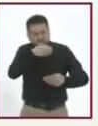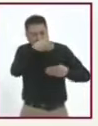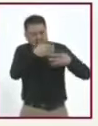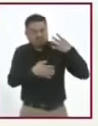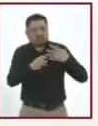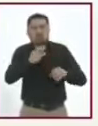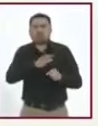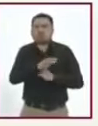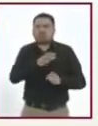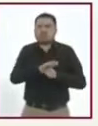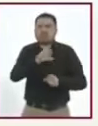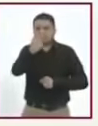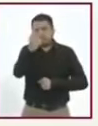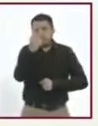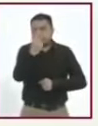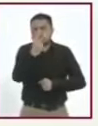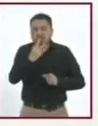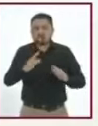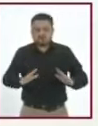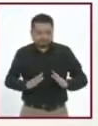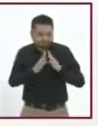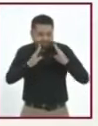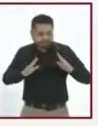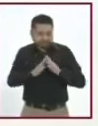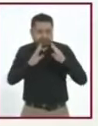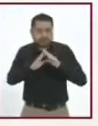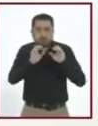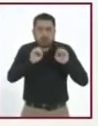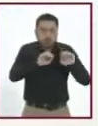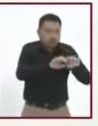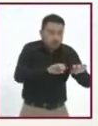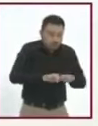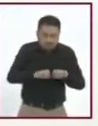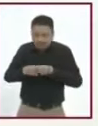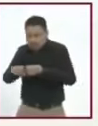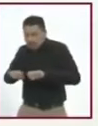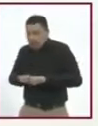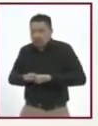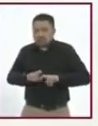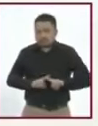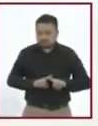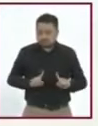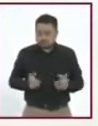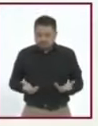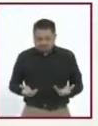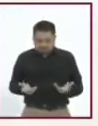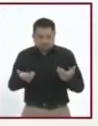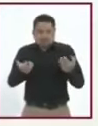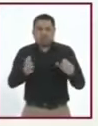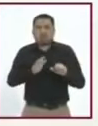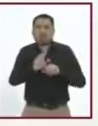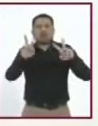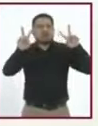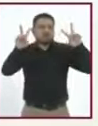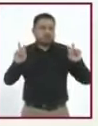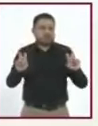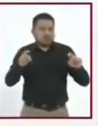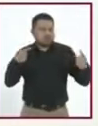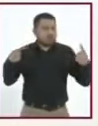la presencia de dos debatientes o equipos con postura diferente respecto de un tema.